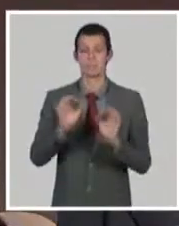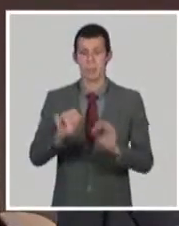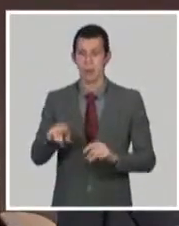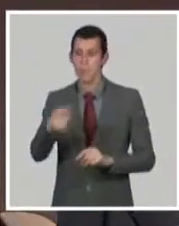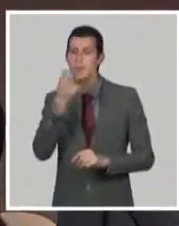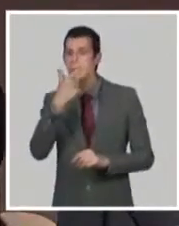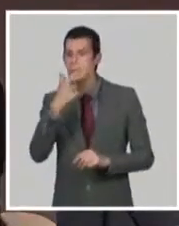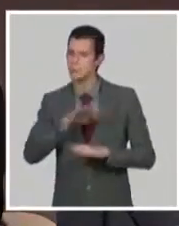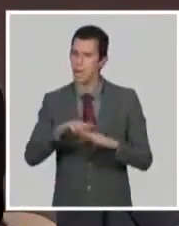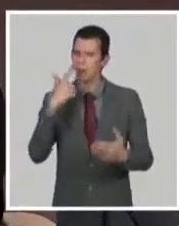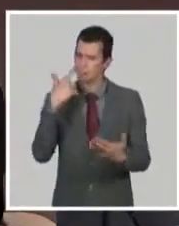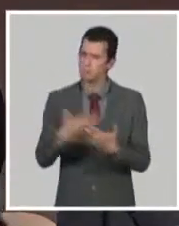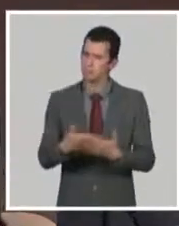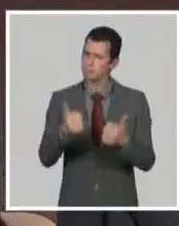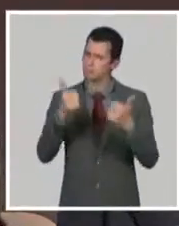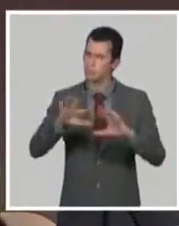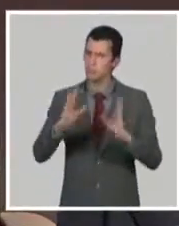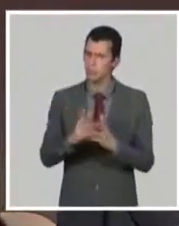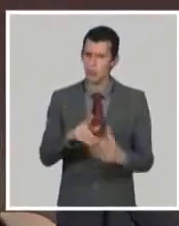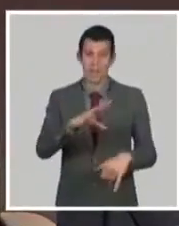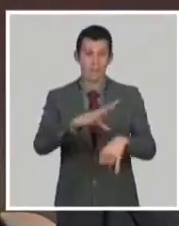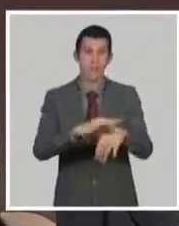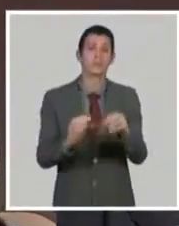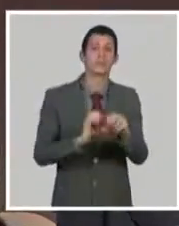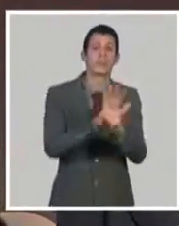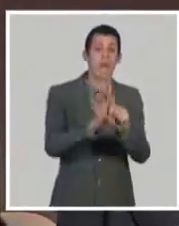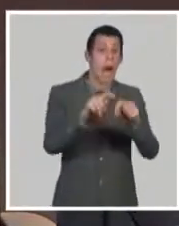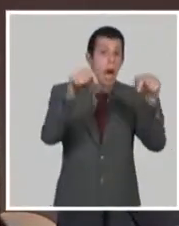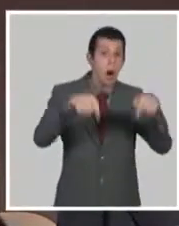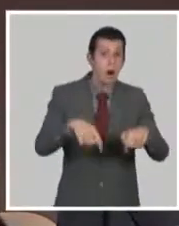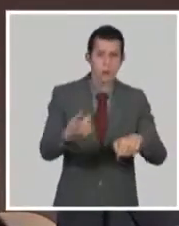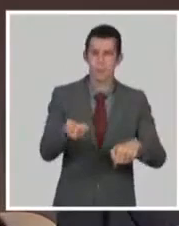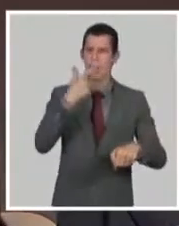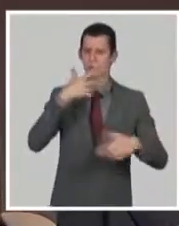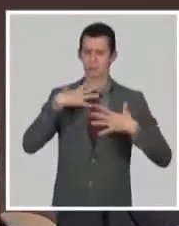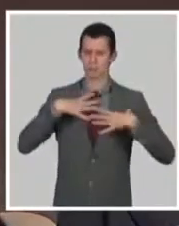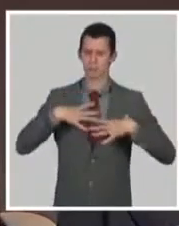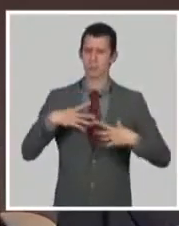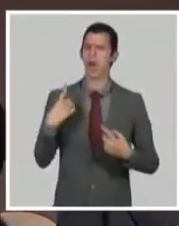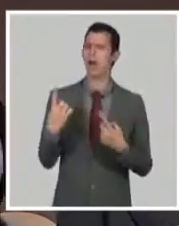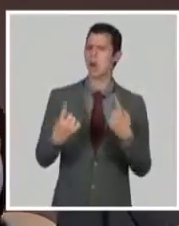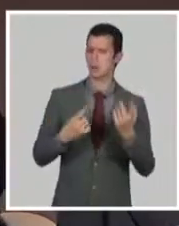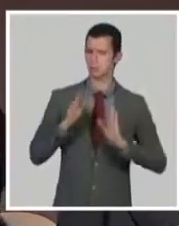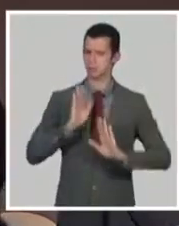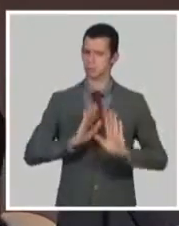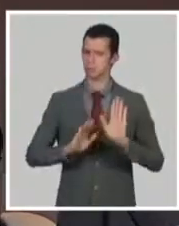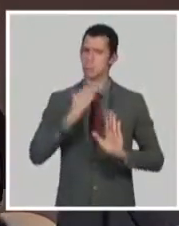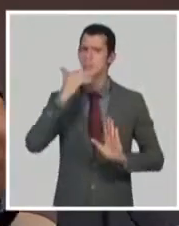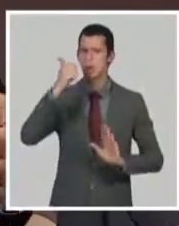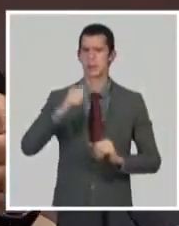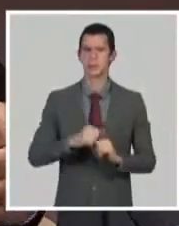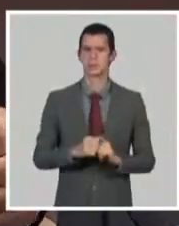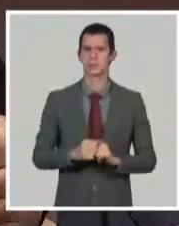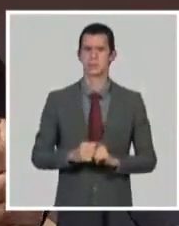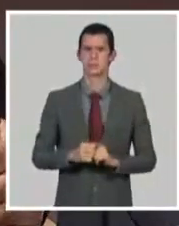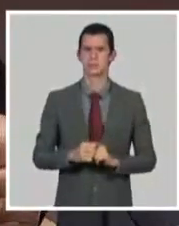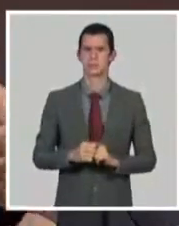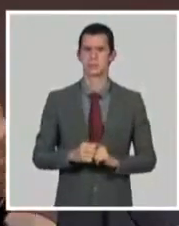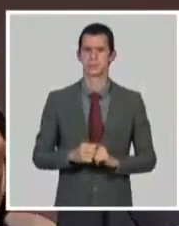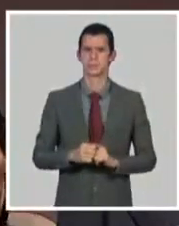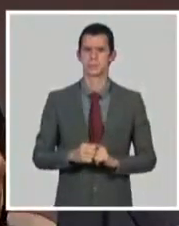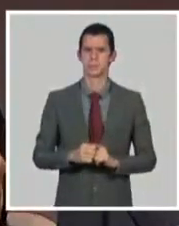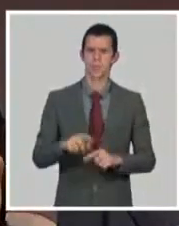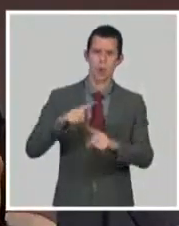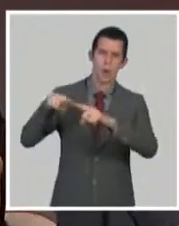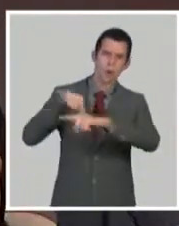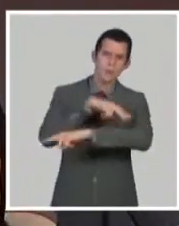disminuido, pero en nuestro país, producto del protocolo que tenemos, de la acción de nuestros médicos y de medicamentos que forman parte de este protocolo, es menos